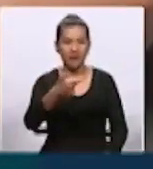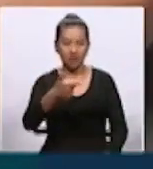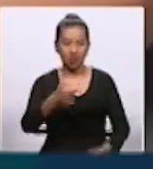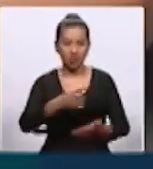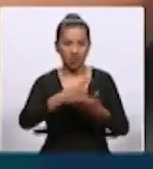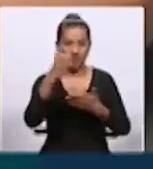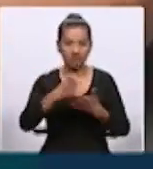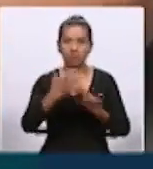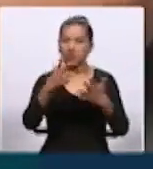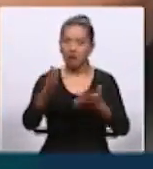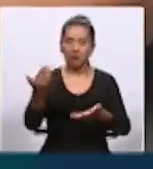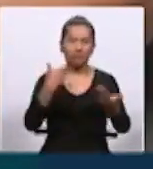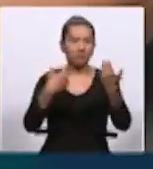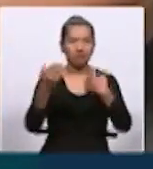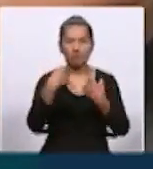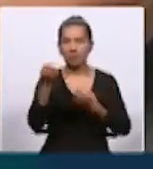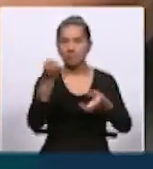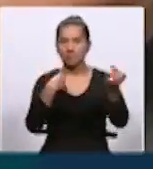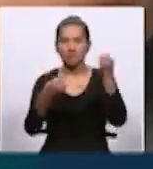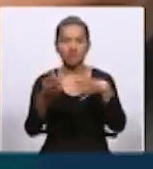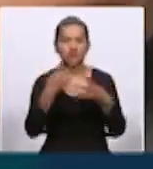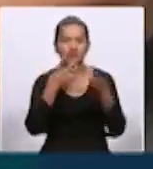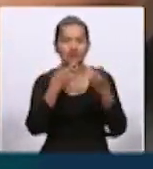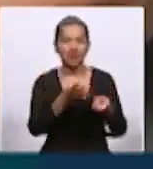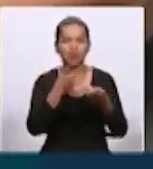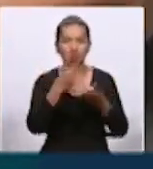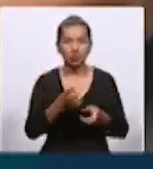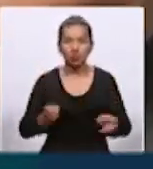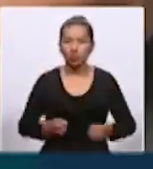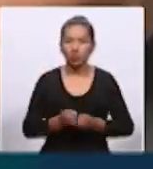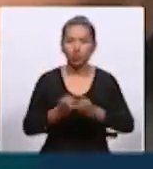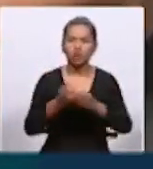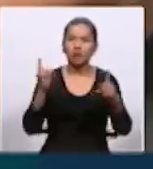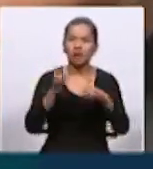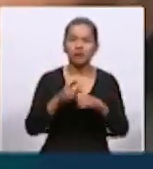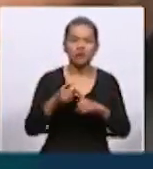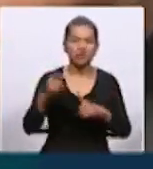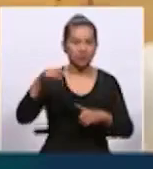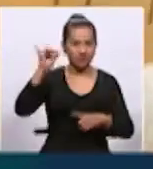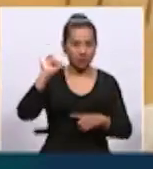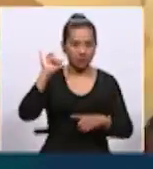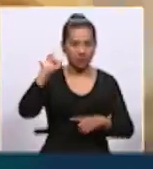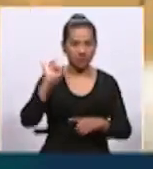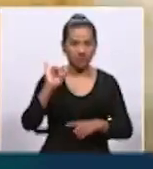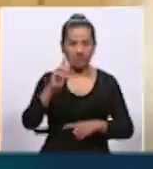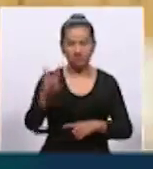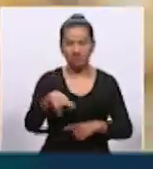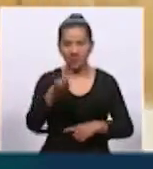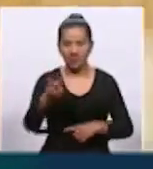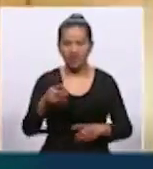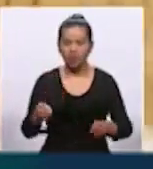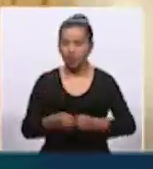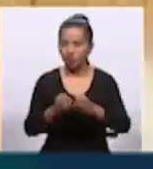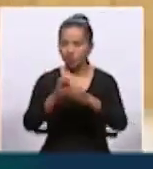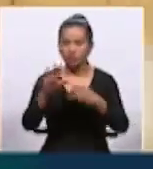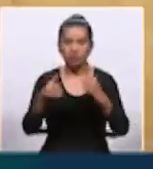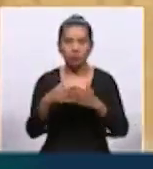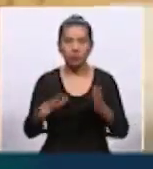están entrando al ministerio en una cantidad de hasta el viernes última hora entraron